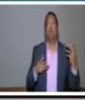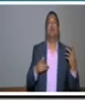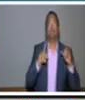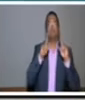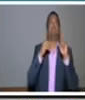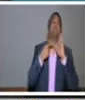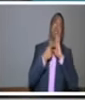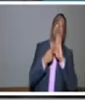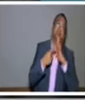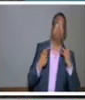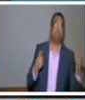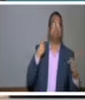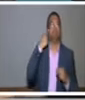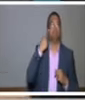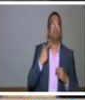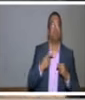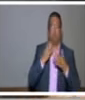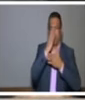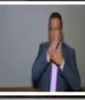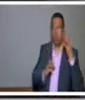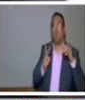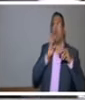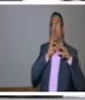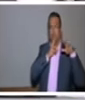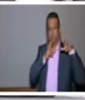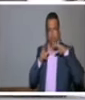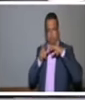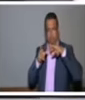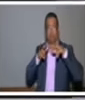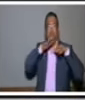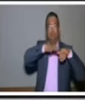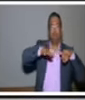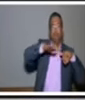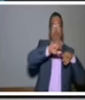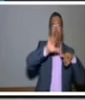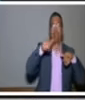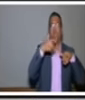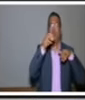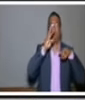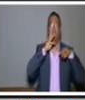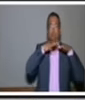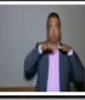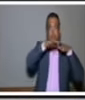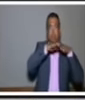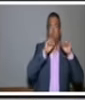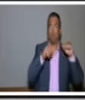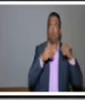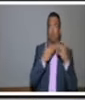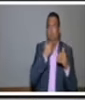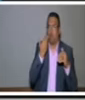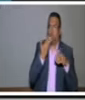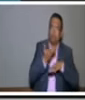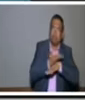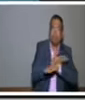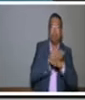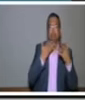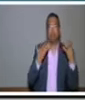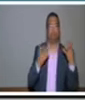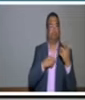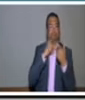ellas es fortalecer ciertas cuencas hidrográficas de Puerto Rico en ciertos sectores específicos. Y lo segundo es atender